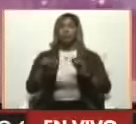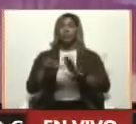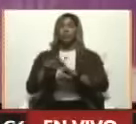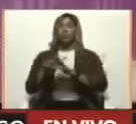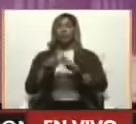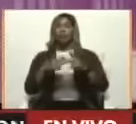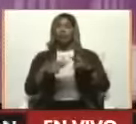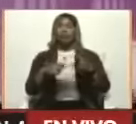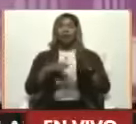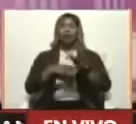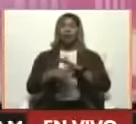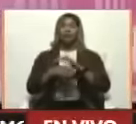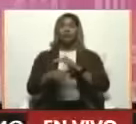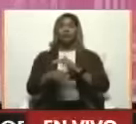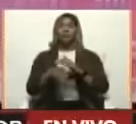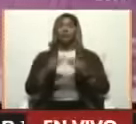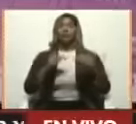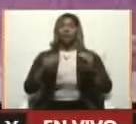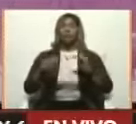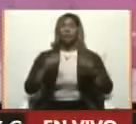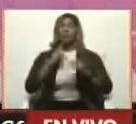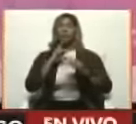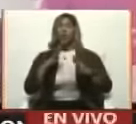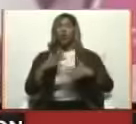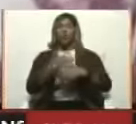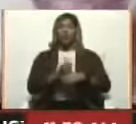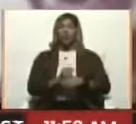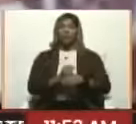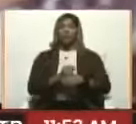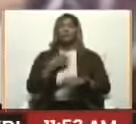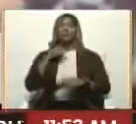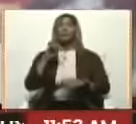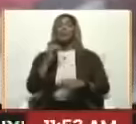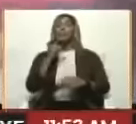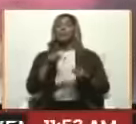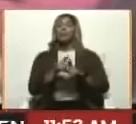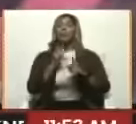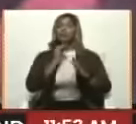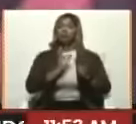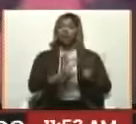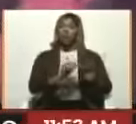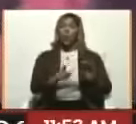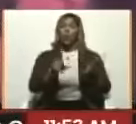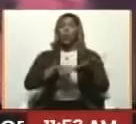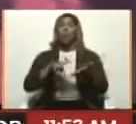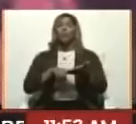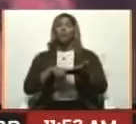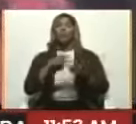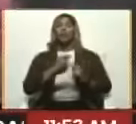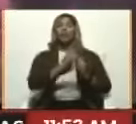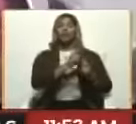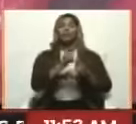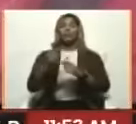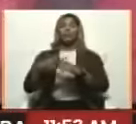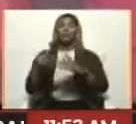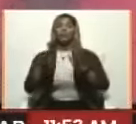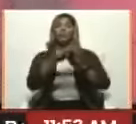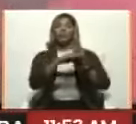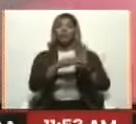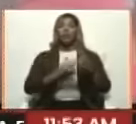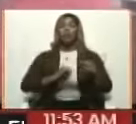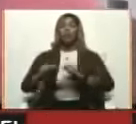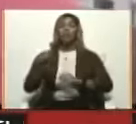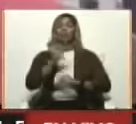legalidad, accesible, imparcial y confiable, caracterizada por el cumplimiento de sus atribuciones e inmersa en la